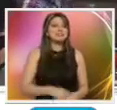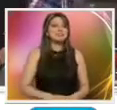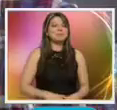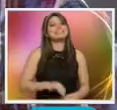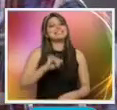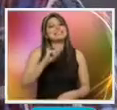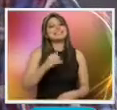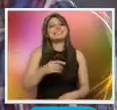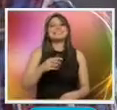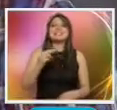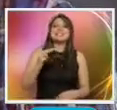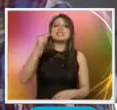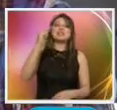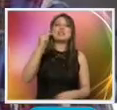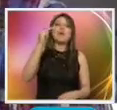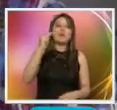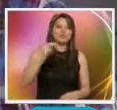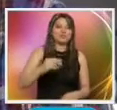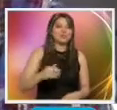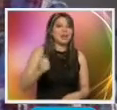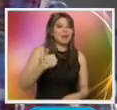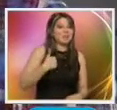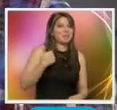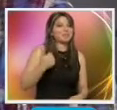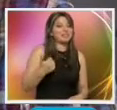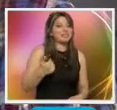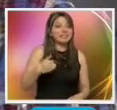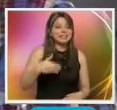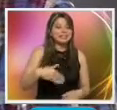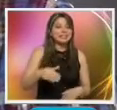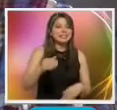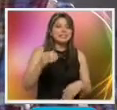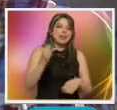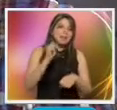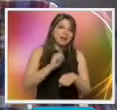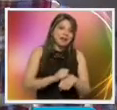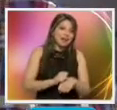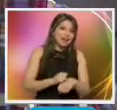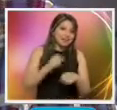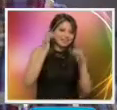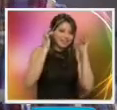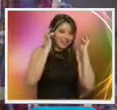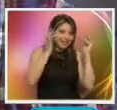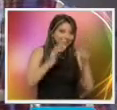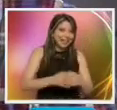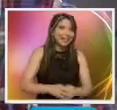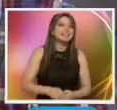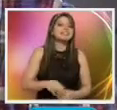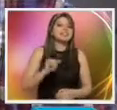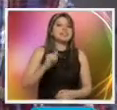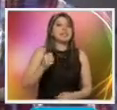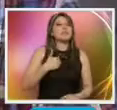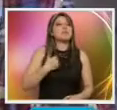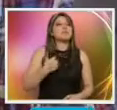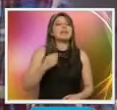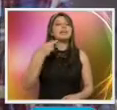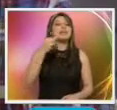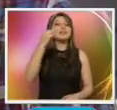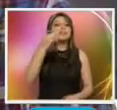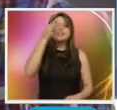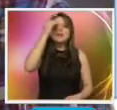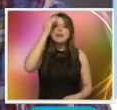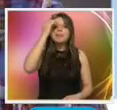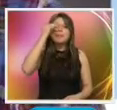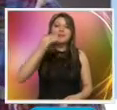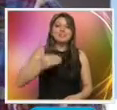del norte, ¿no? Y quise aprovechar para estas fechas especiales de Cuaresma y vamos a preparar algo especial, algo de por allá para que lo aprenda toda la gente que nos